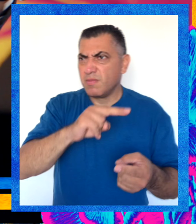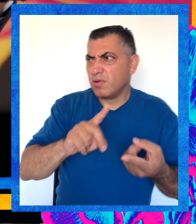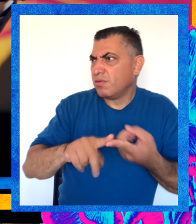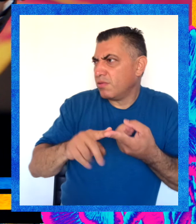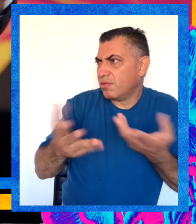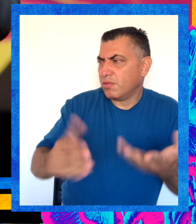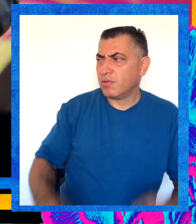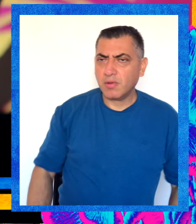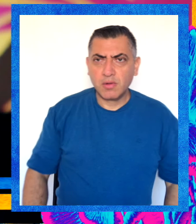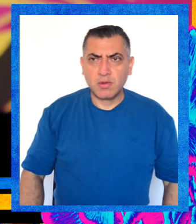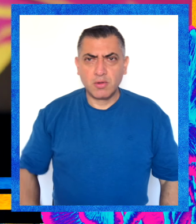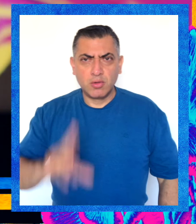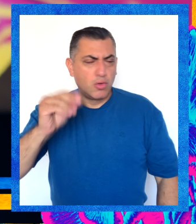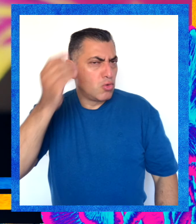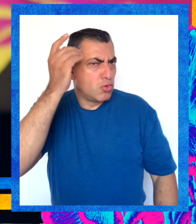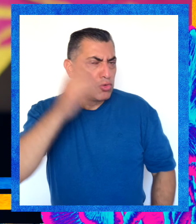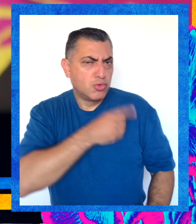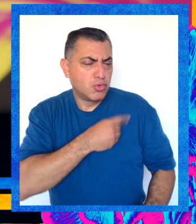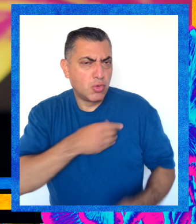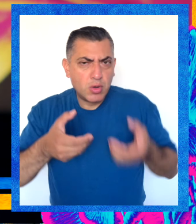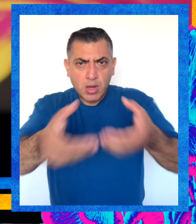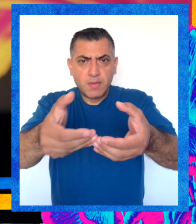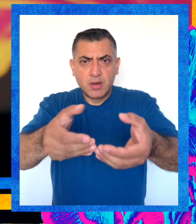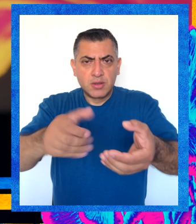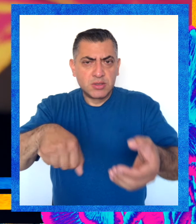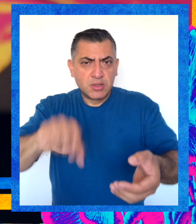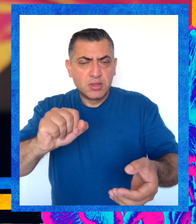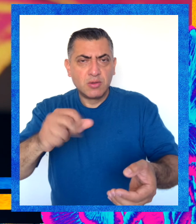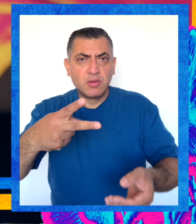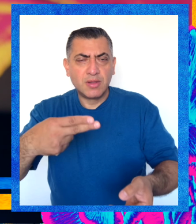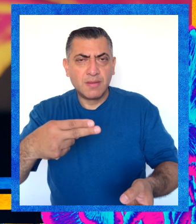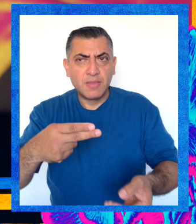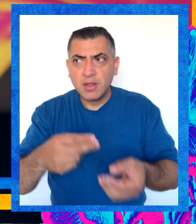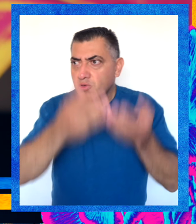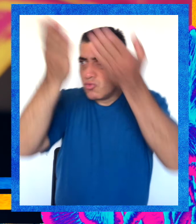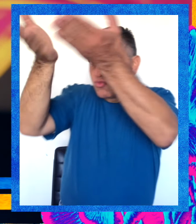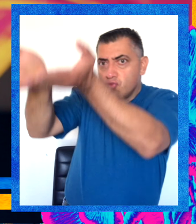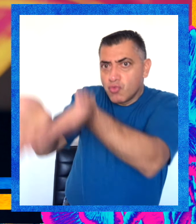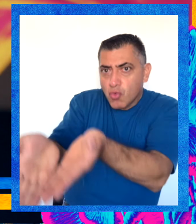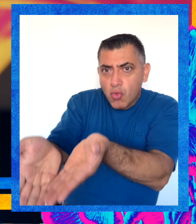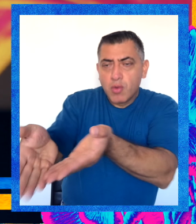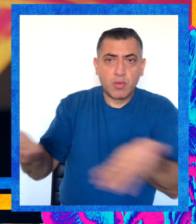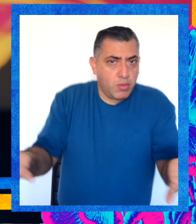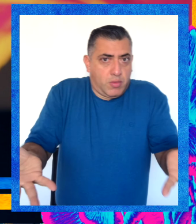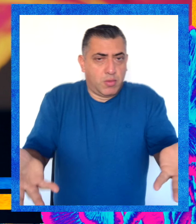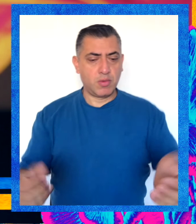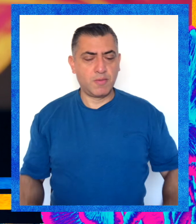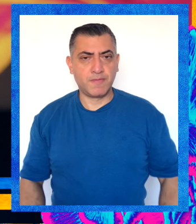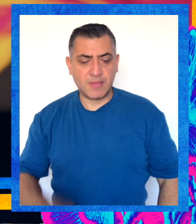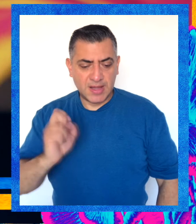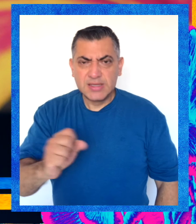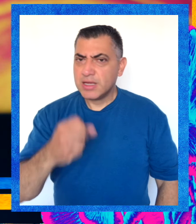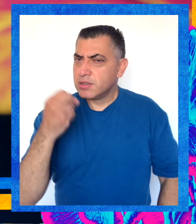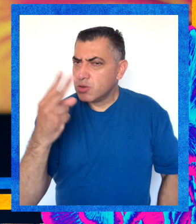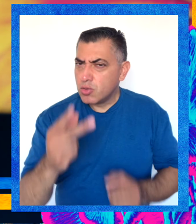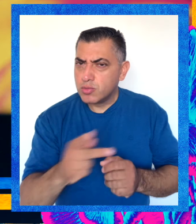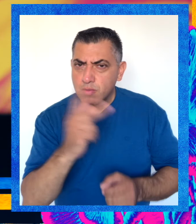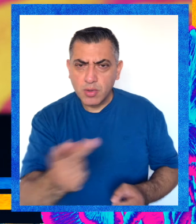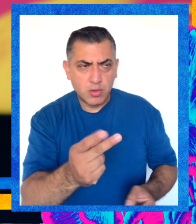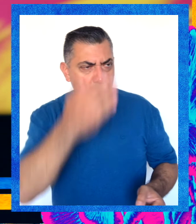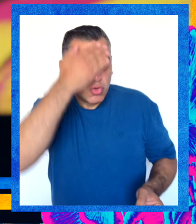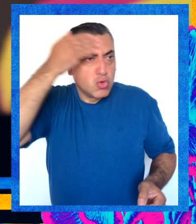donde no solamente es el camino es el destino ahora en esta doble pregunta